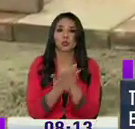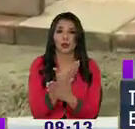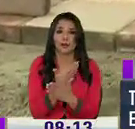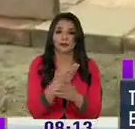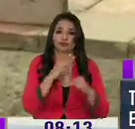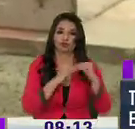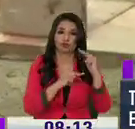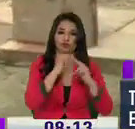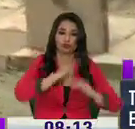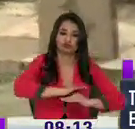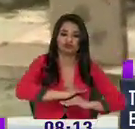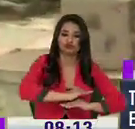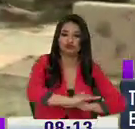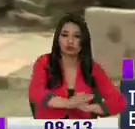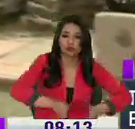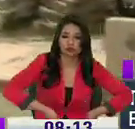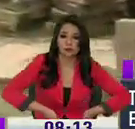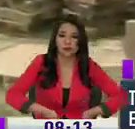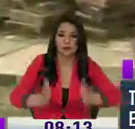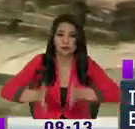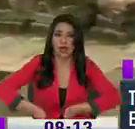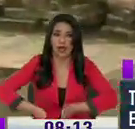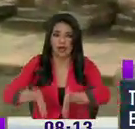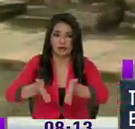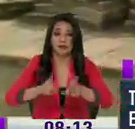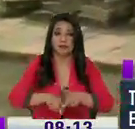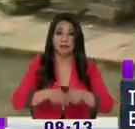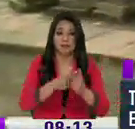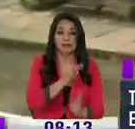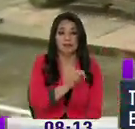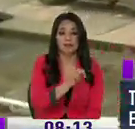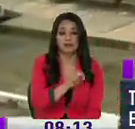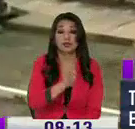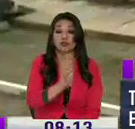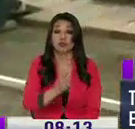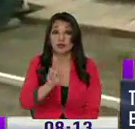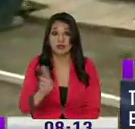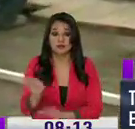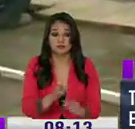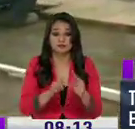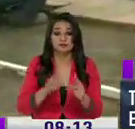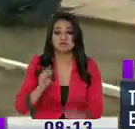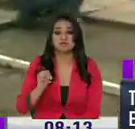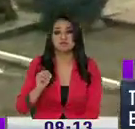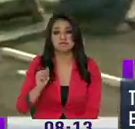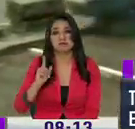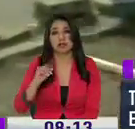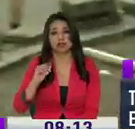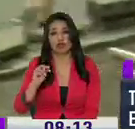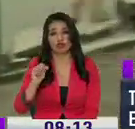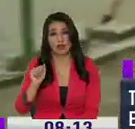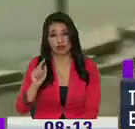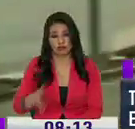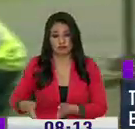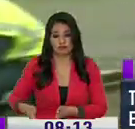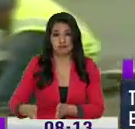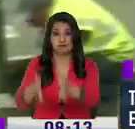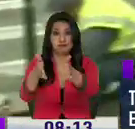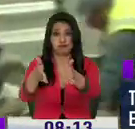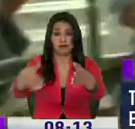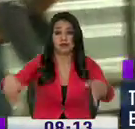de repavimentación. Vamos a iniciar con las Naciones Unidas, la Pedro Vicente Maldonado. Posteriormente realizaremos la